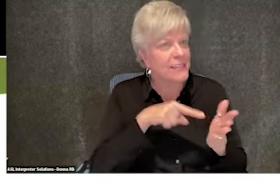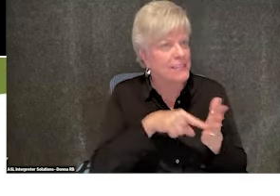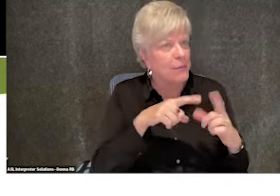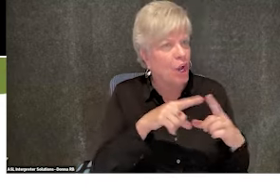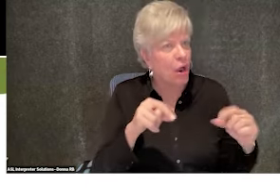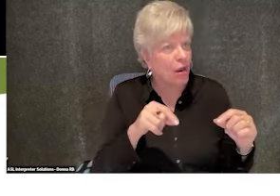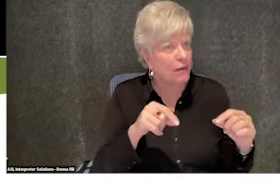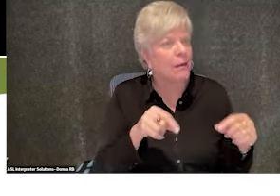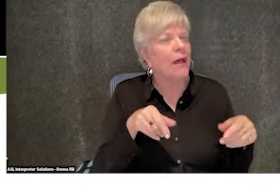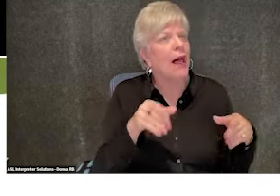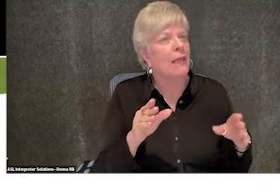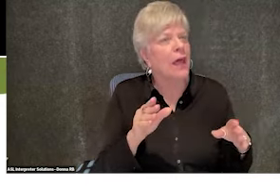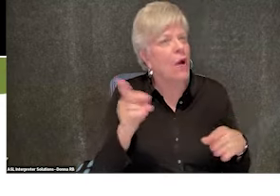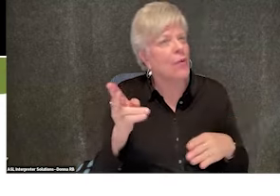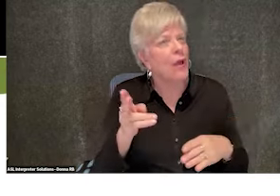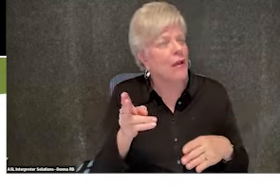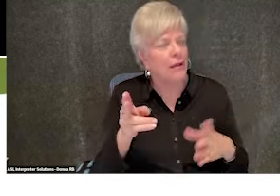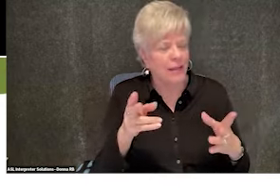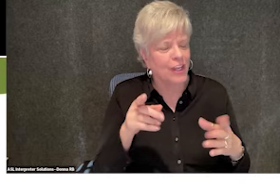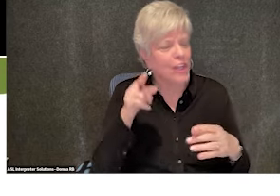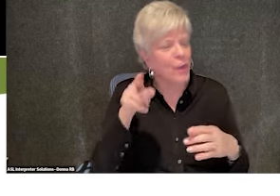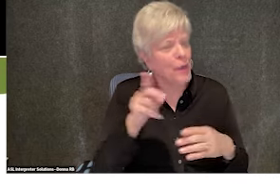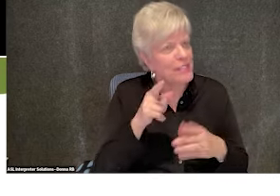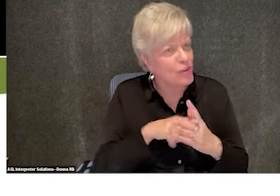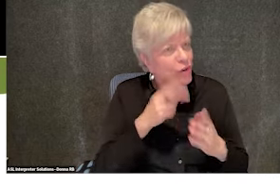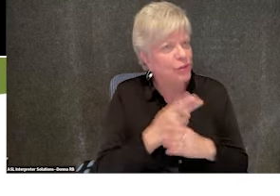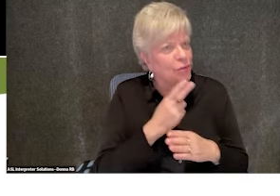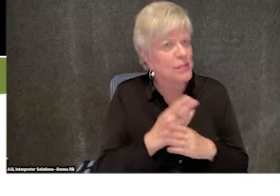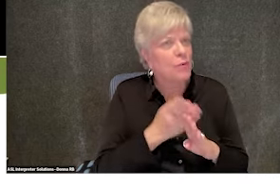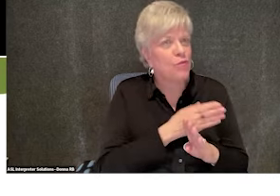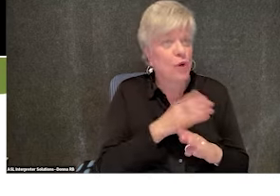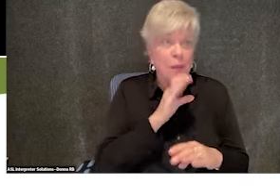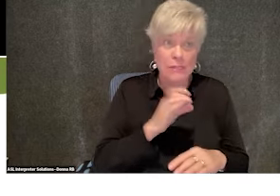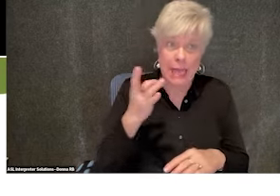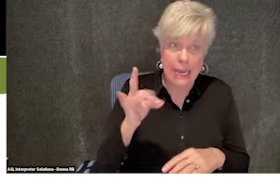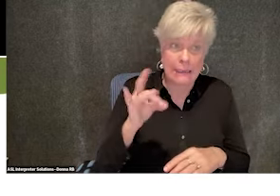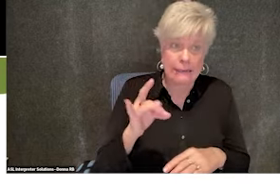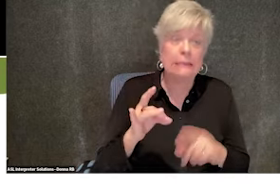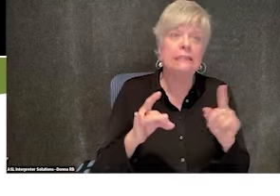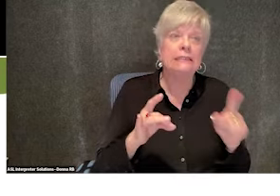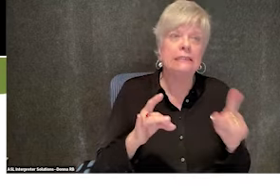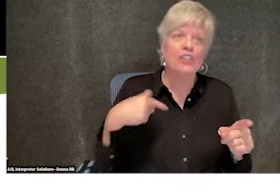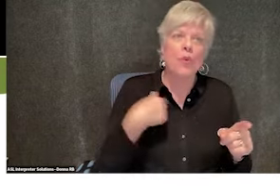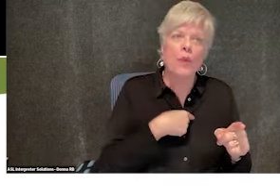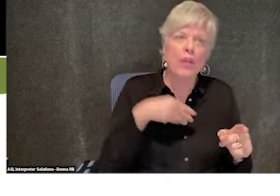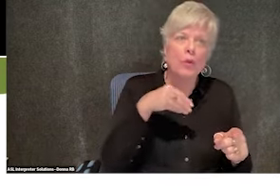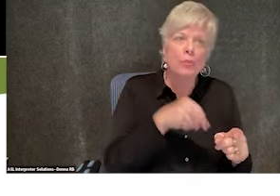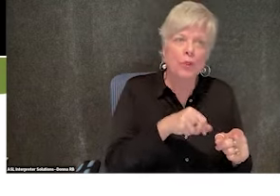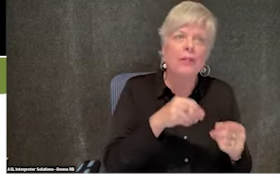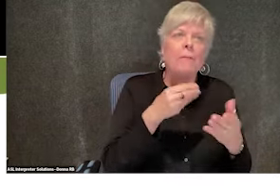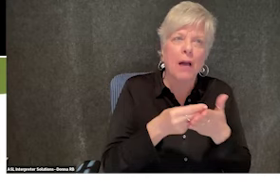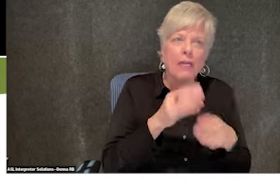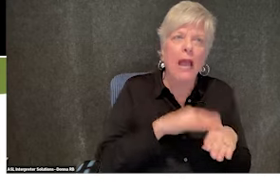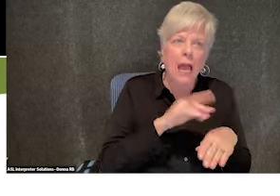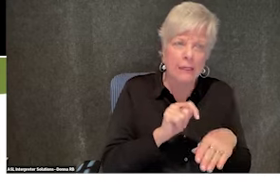las destrezas que necesitaba para manejar dinero. Greenlight no es algo